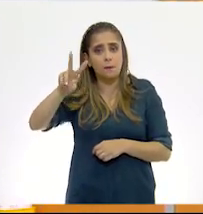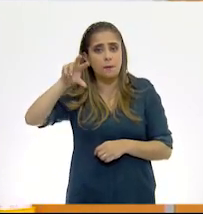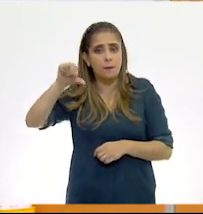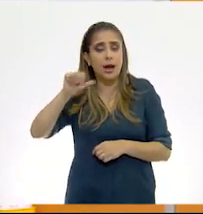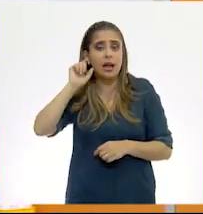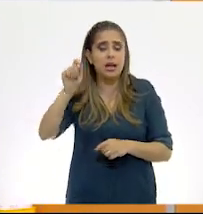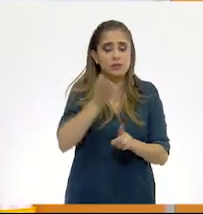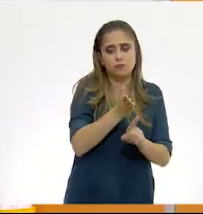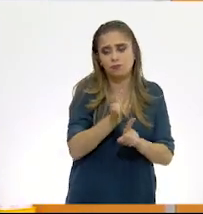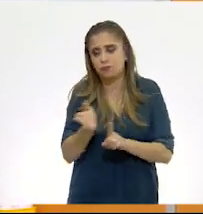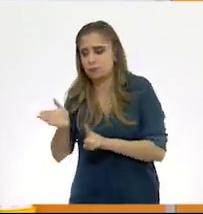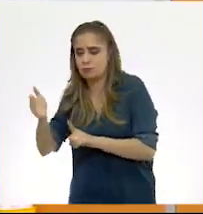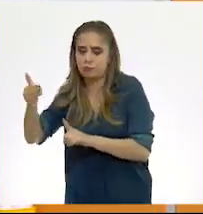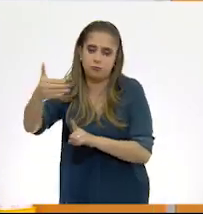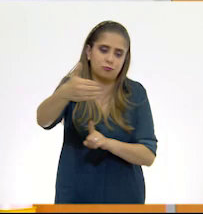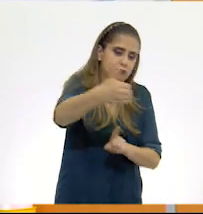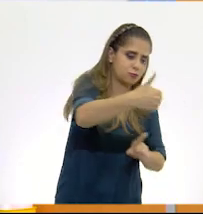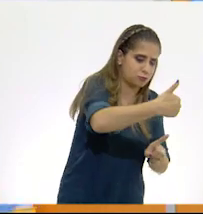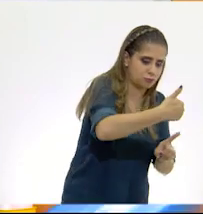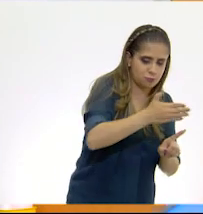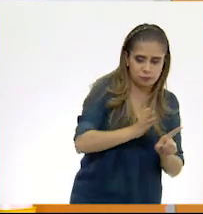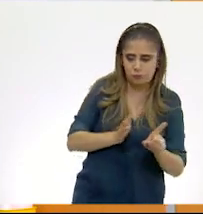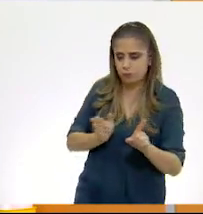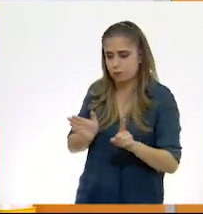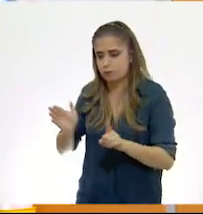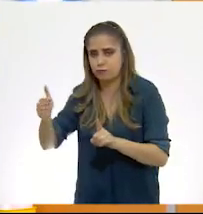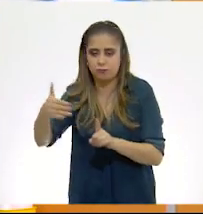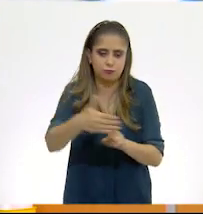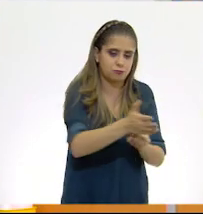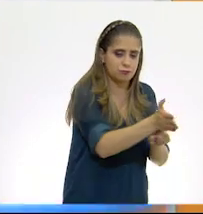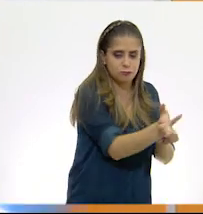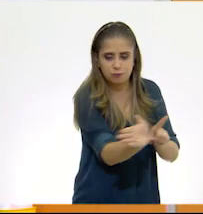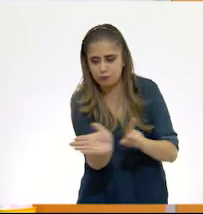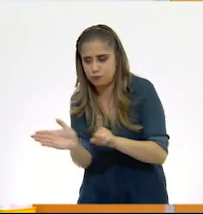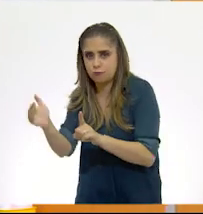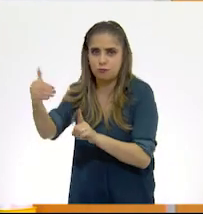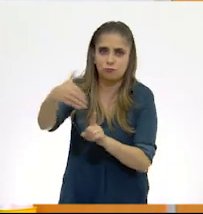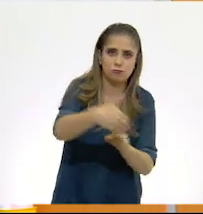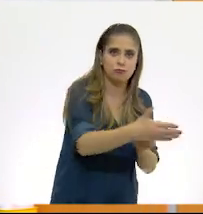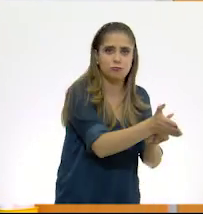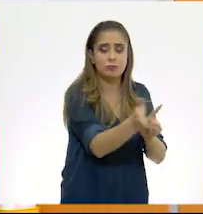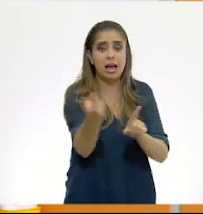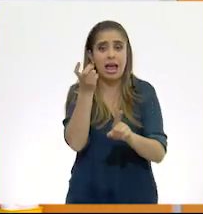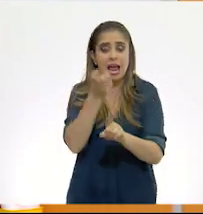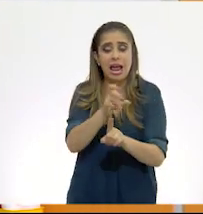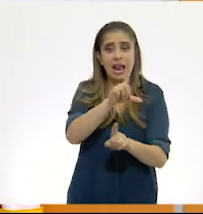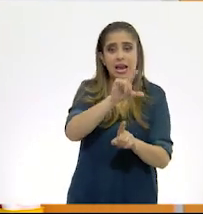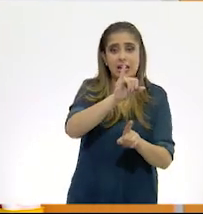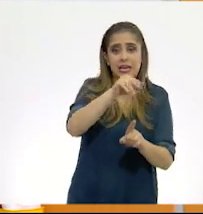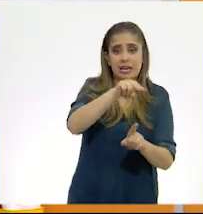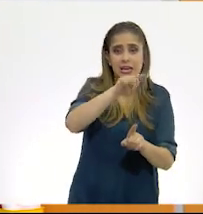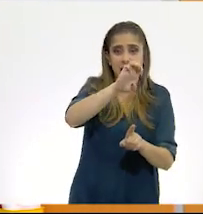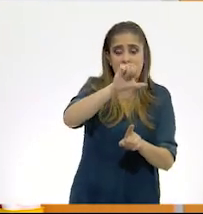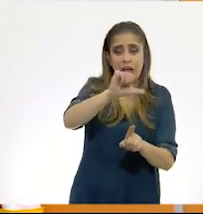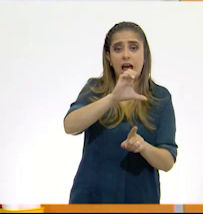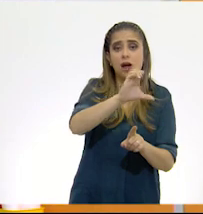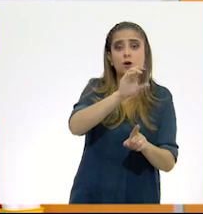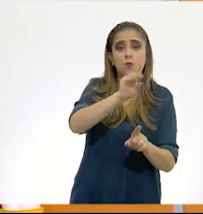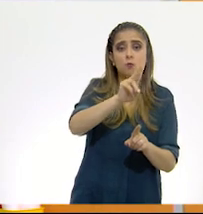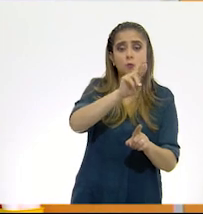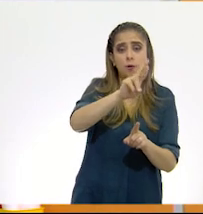dirección. Ah, entonces esas líneas ya no son rectas, tienen un cambio